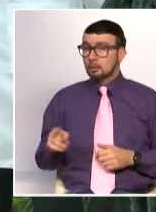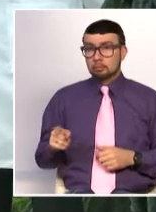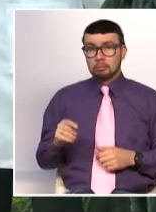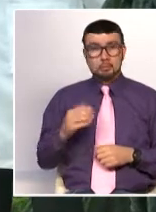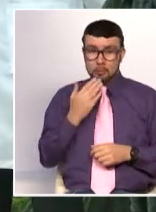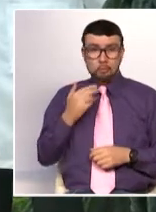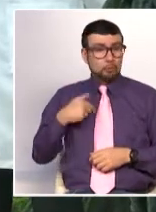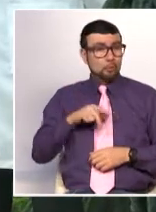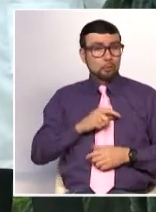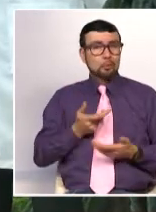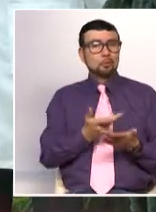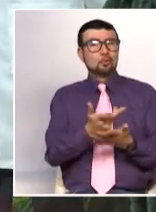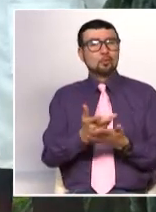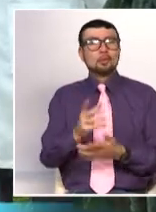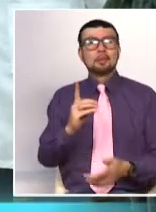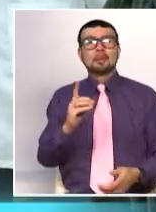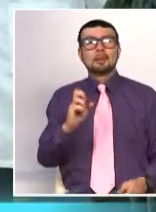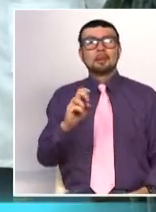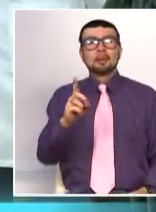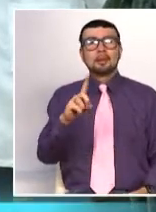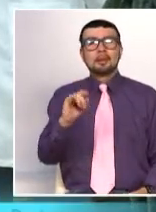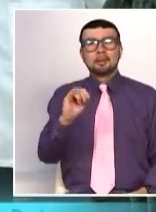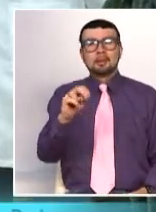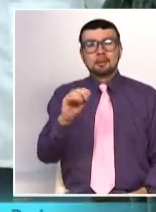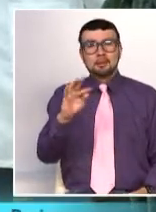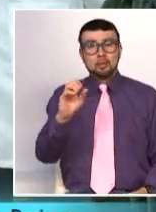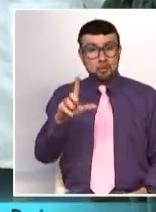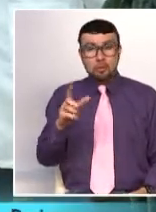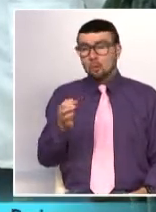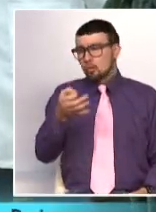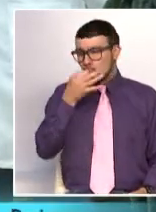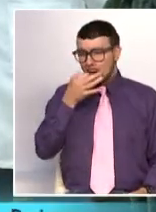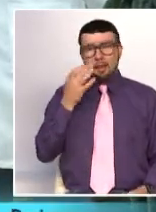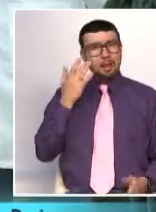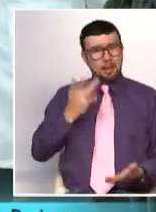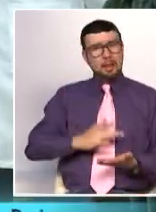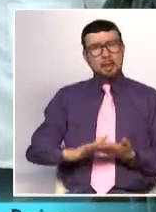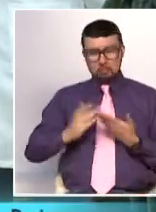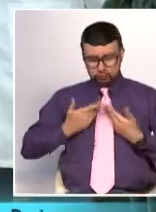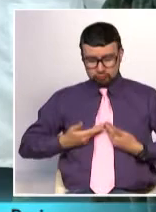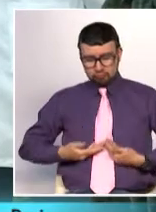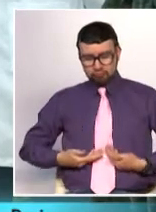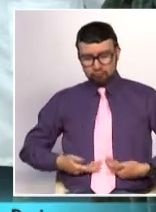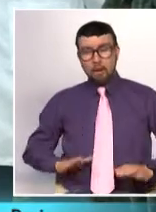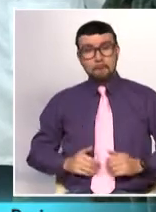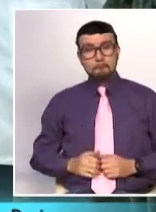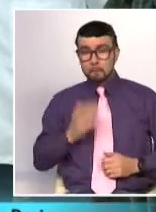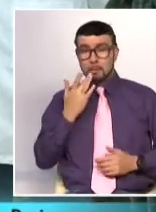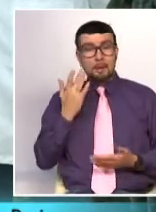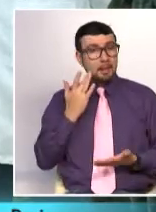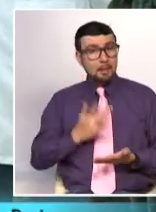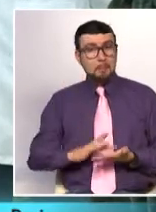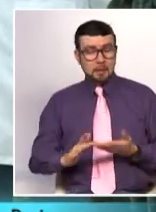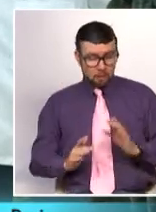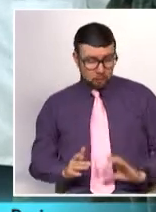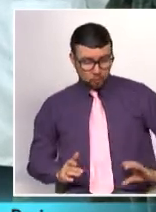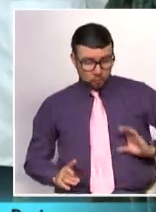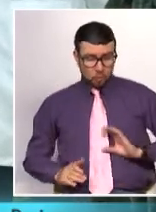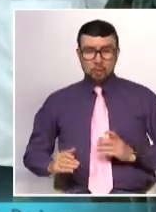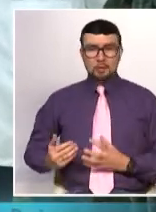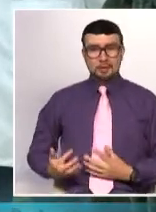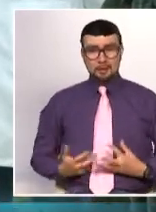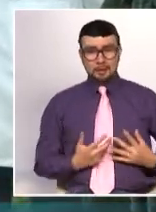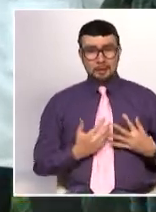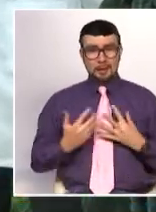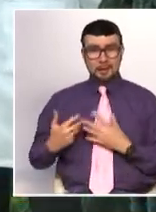y ya nos ha entramos a procesos ya más grandes a la limpieza de colon con recambio y flora intestinal las limpiezas